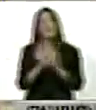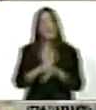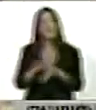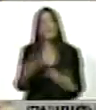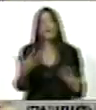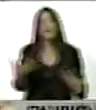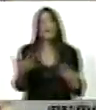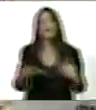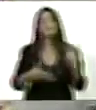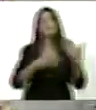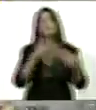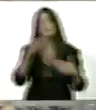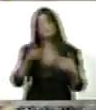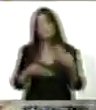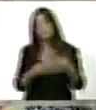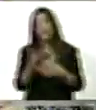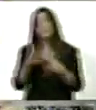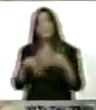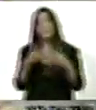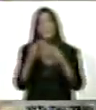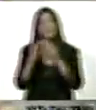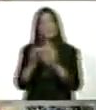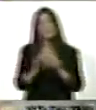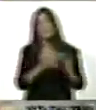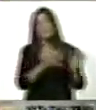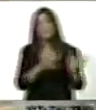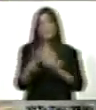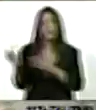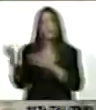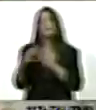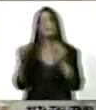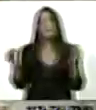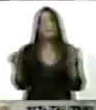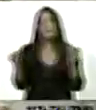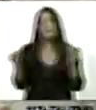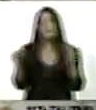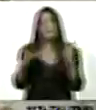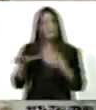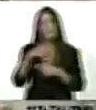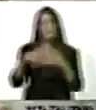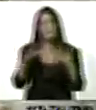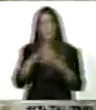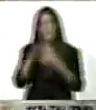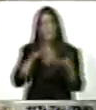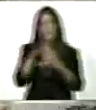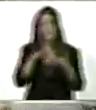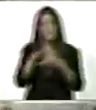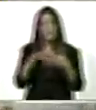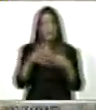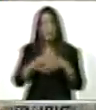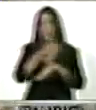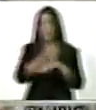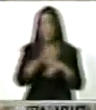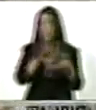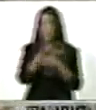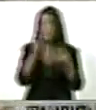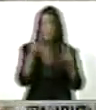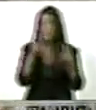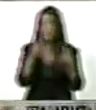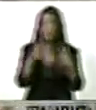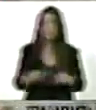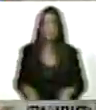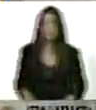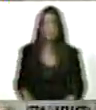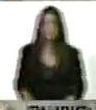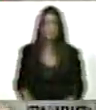económica avanzar para corregir todos los desafueros que se presentaron a través de la guerra económica y a través de la crisis económica.